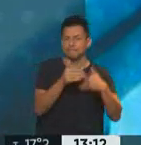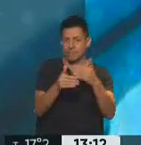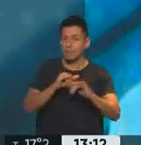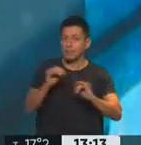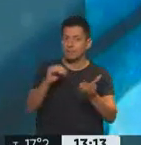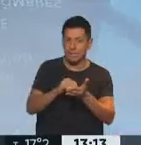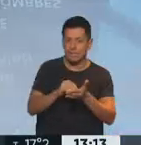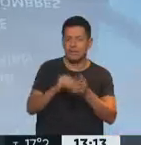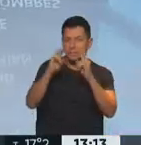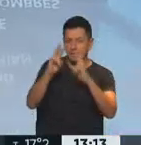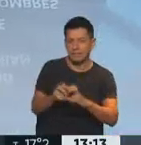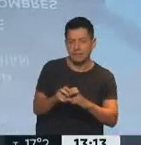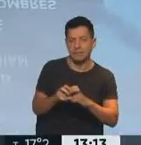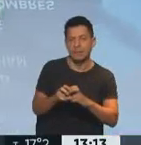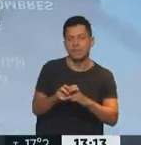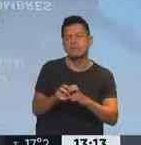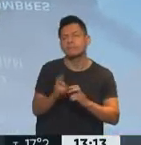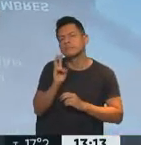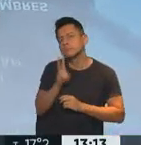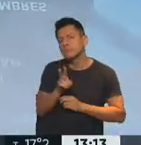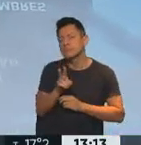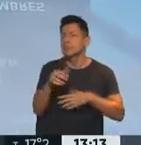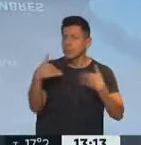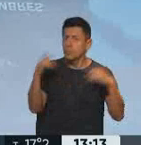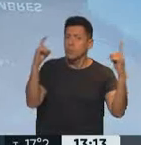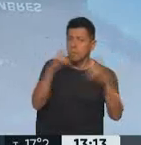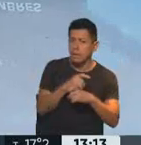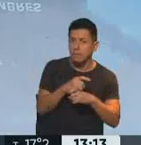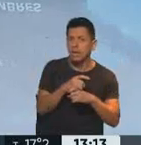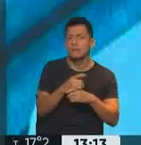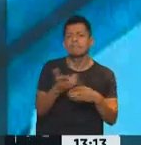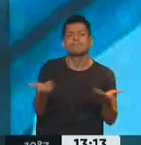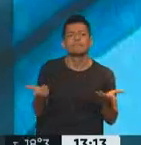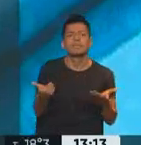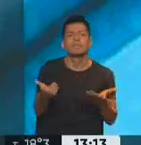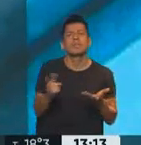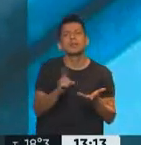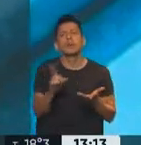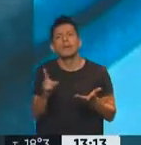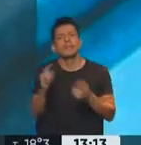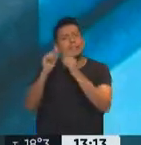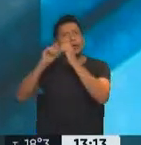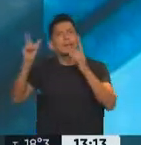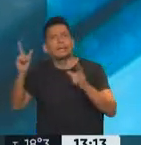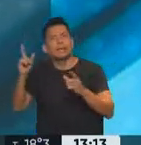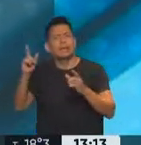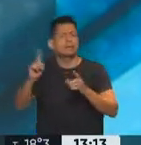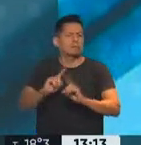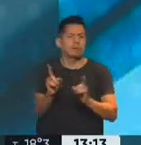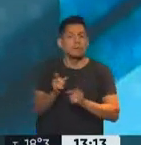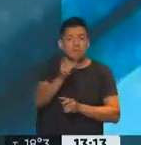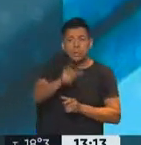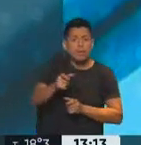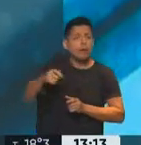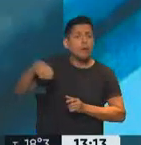información que revela que este es un problema que no no tiene que ver además con cuestiones ideológicas estas personas no pueden